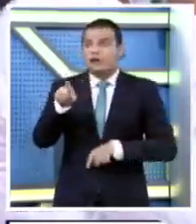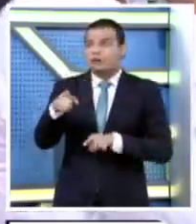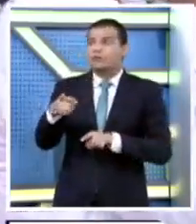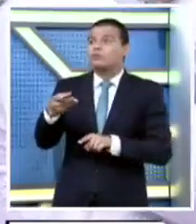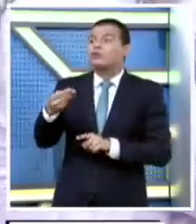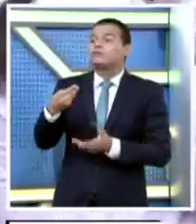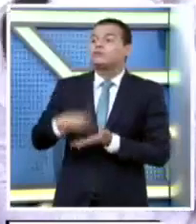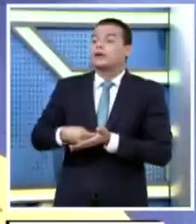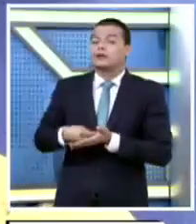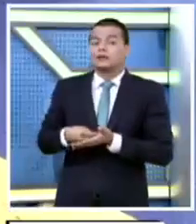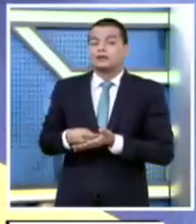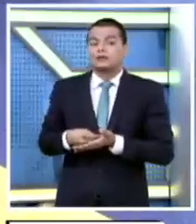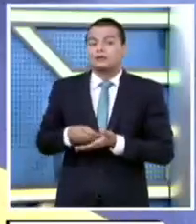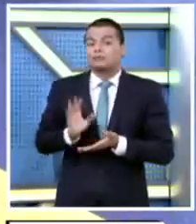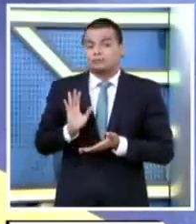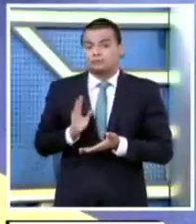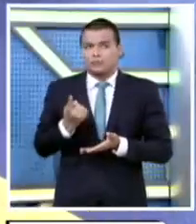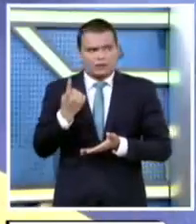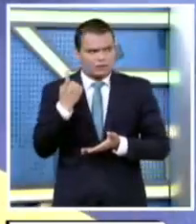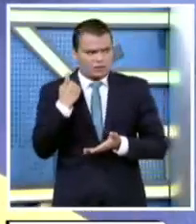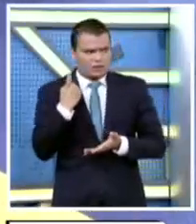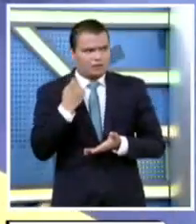Sí.